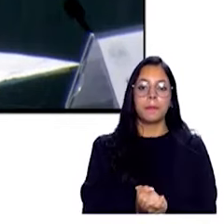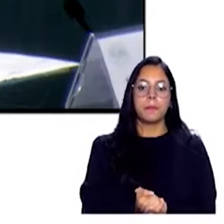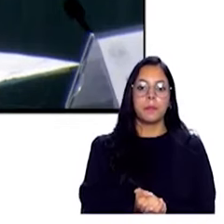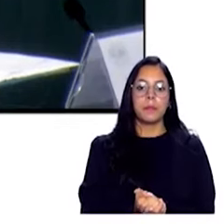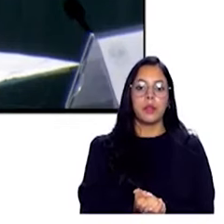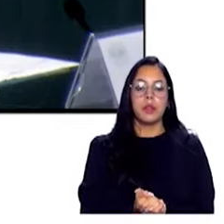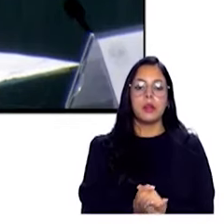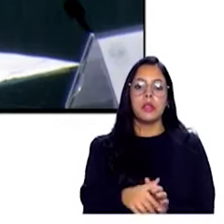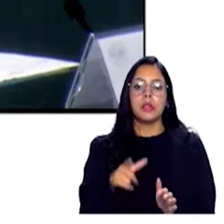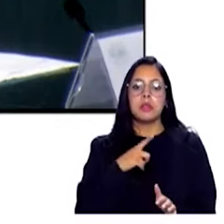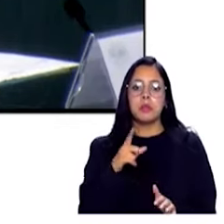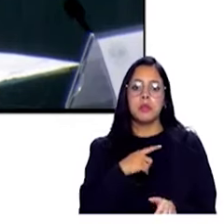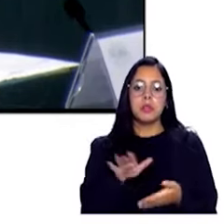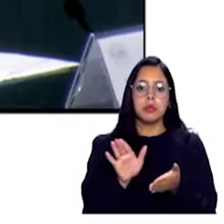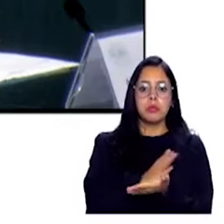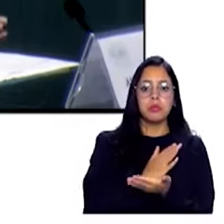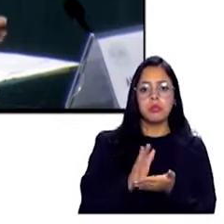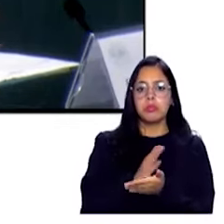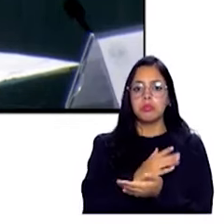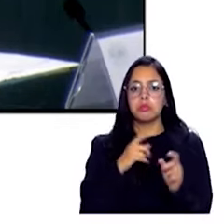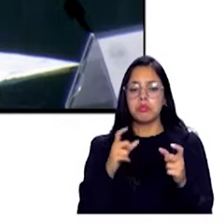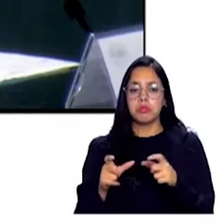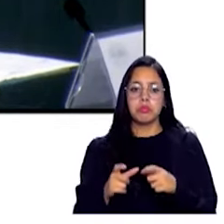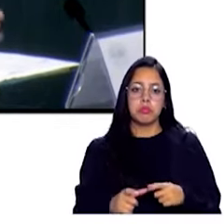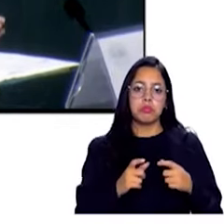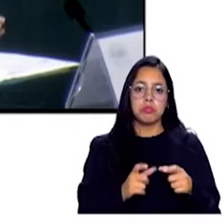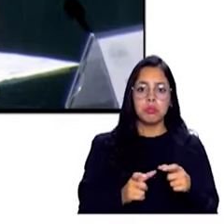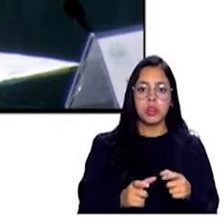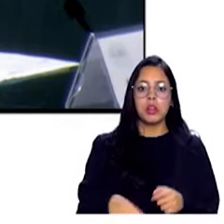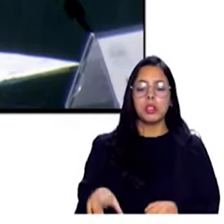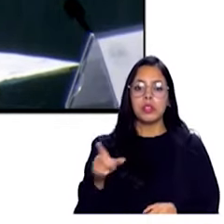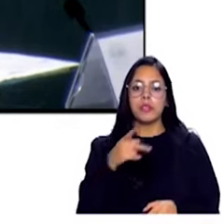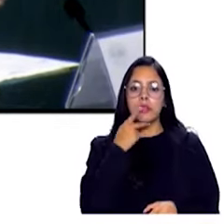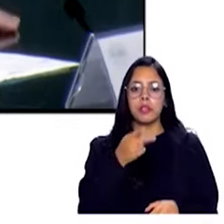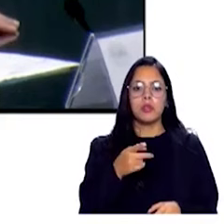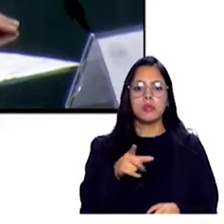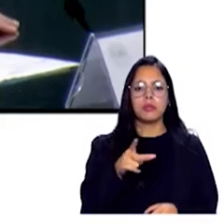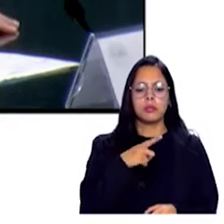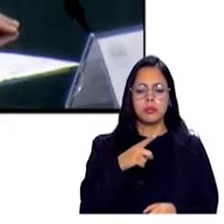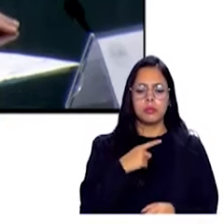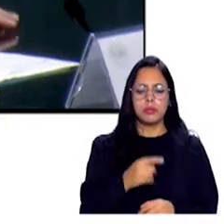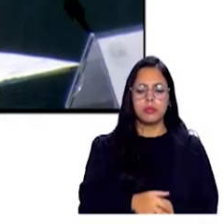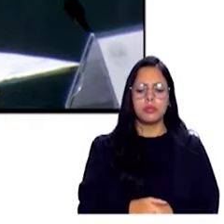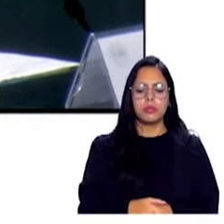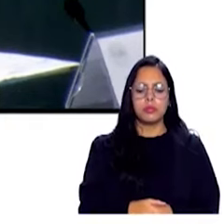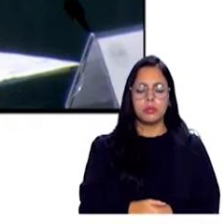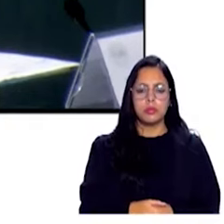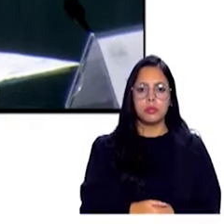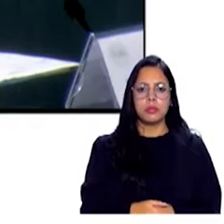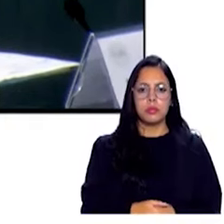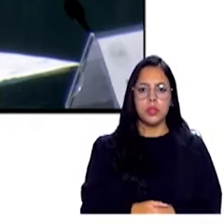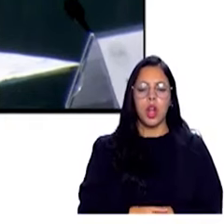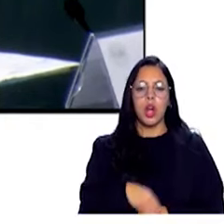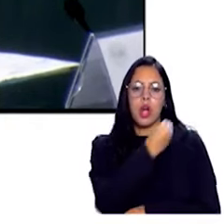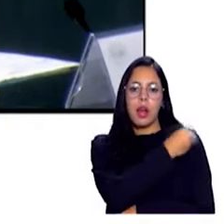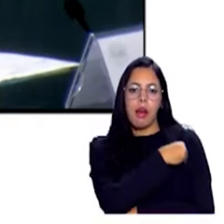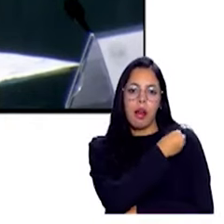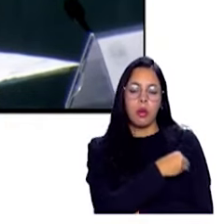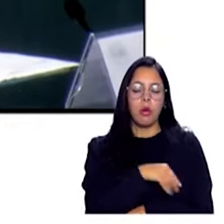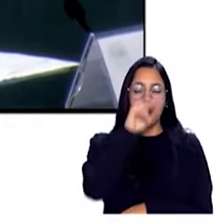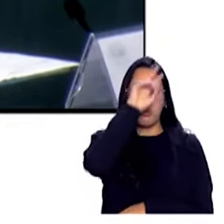seaba Por ejemplo que la circulación viaria bajo efectos de bebidas o de drogas tóxicas era